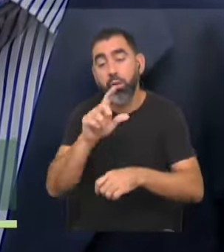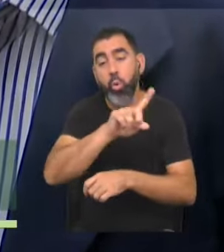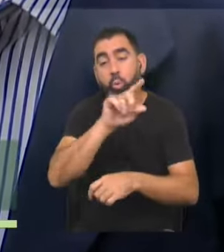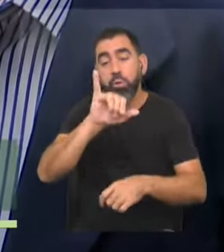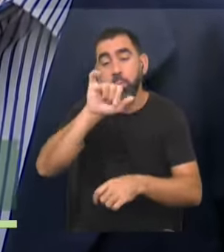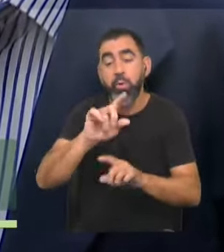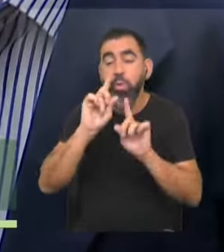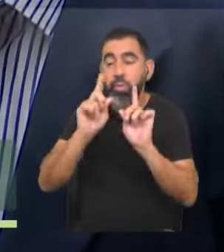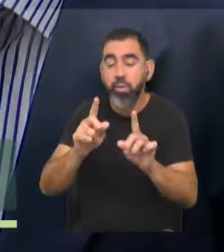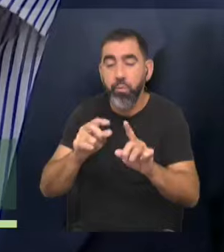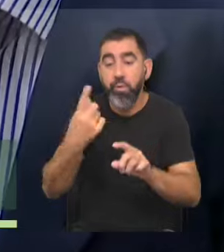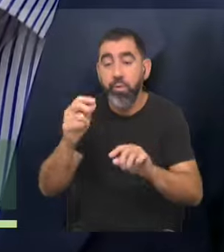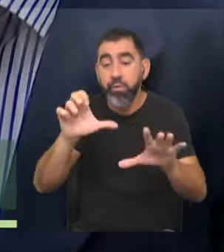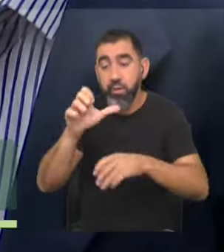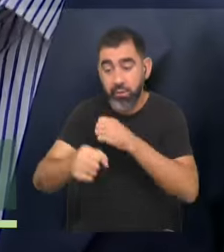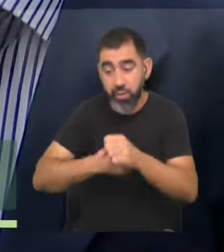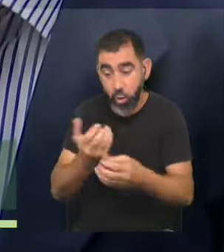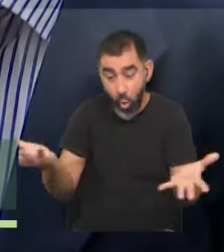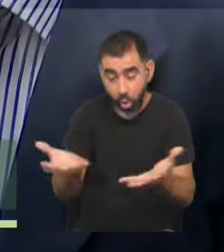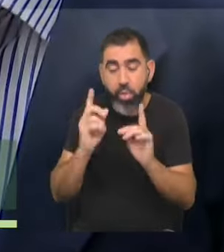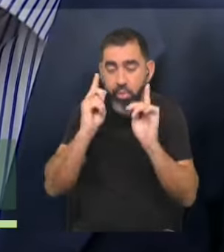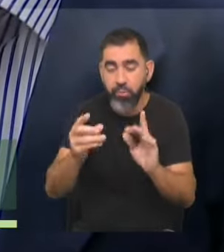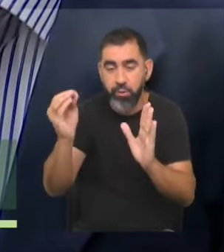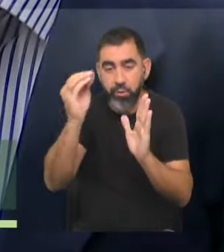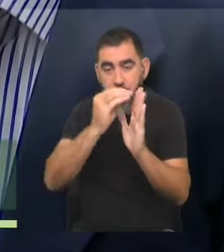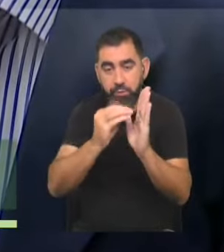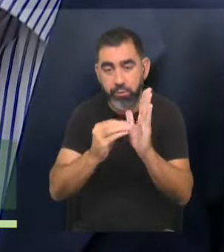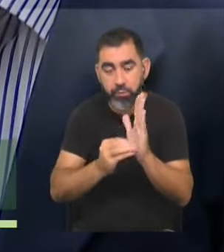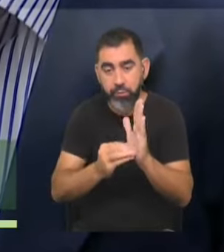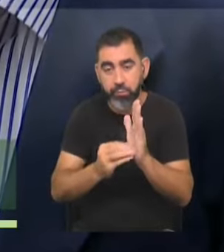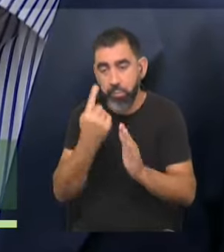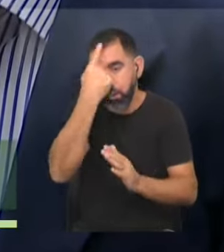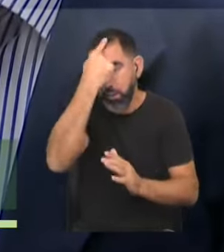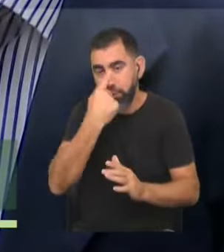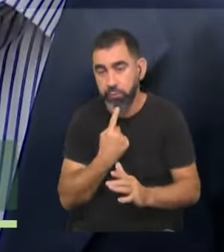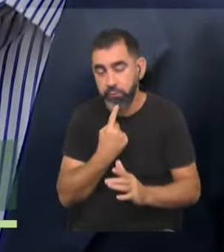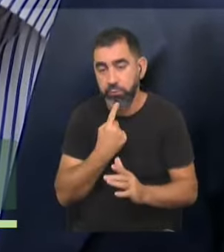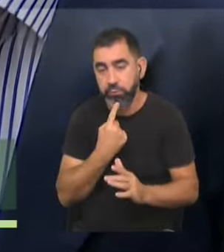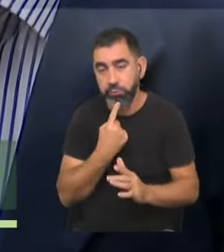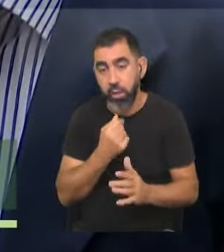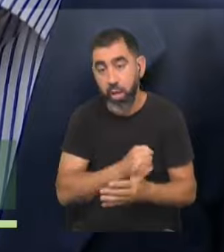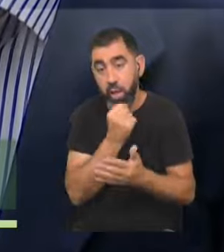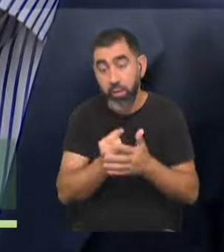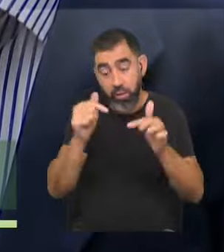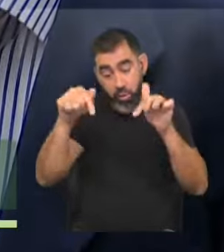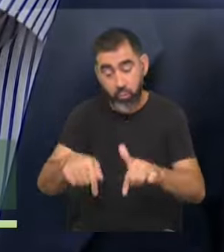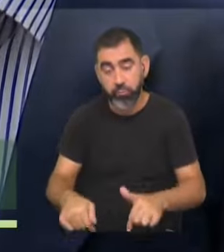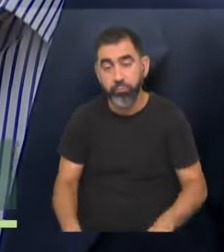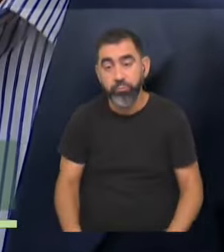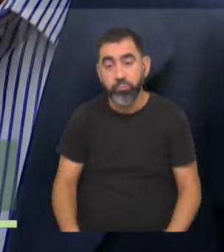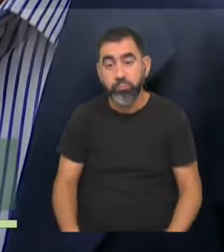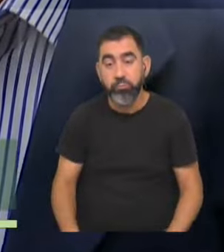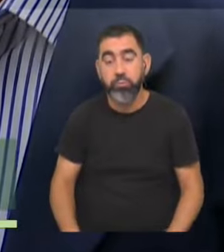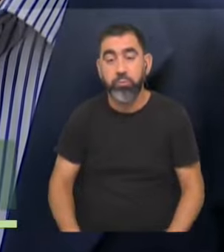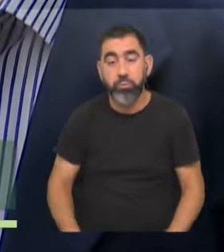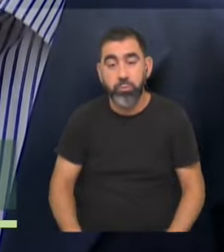deben Aunque tengan 16 años hoy deben este inscribirse eh Hasta hoy digo en el en el registro Cívico